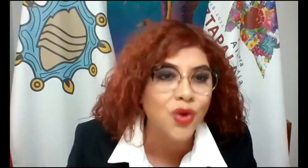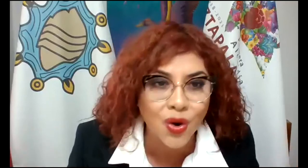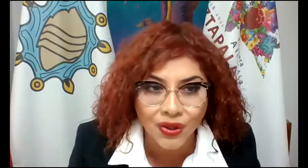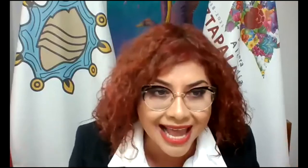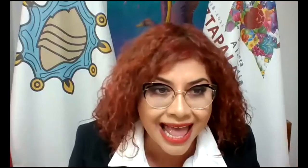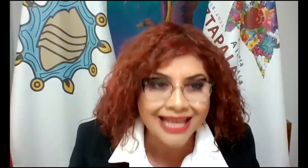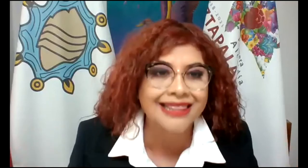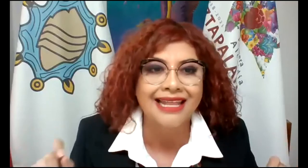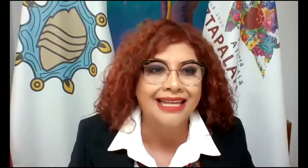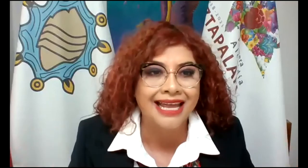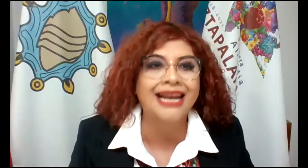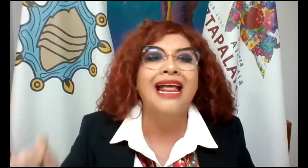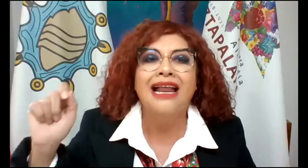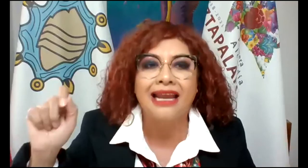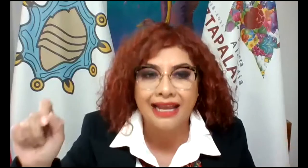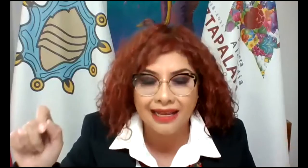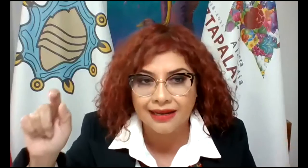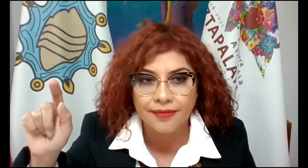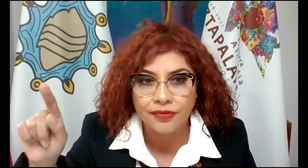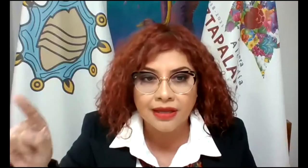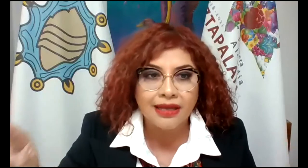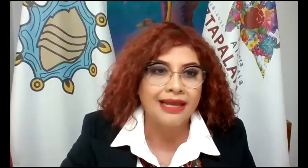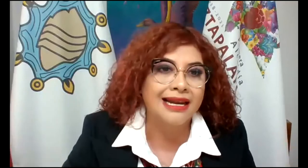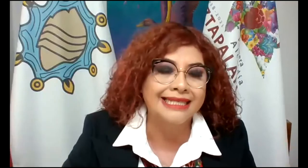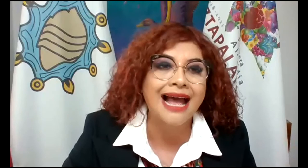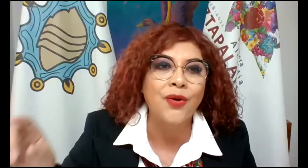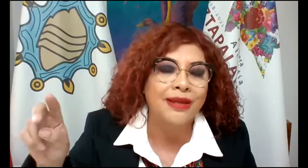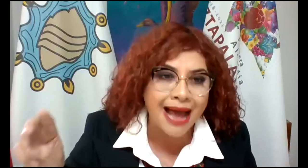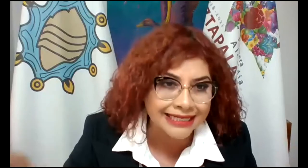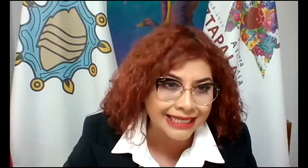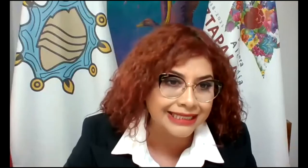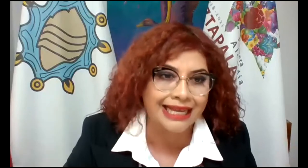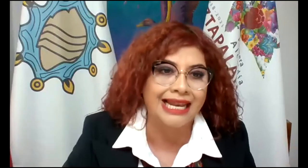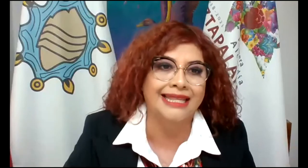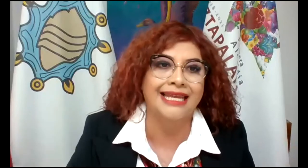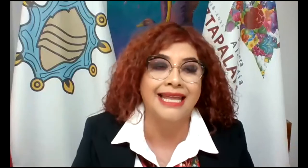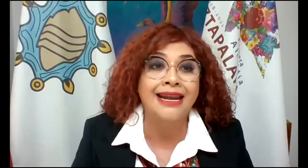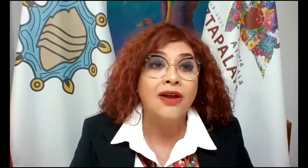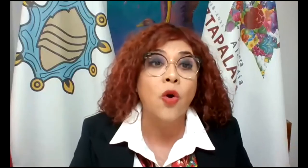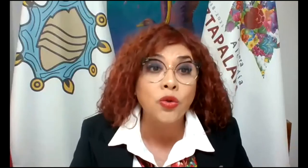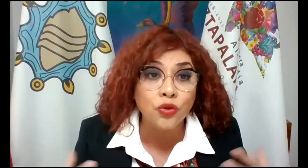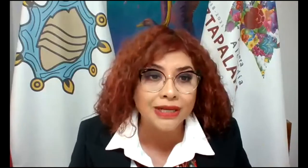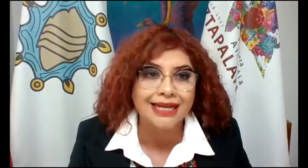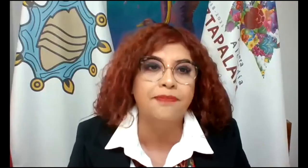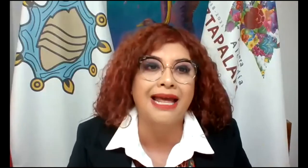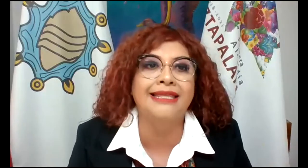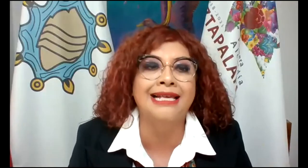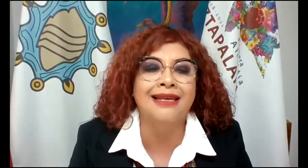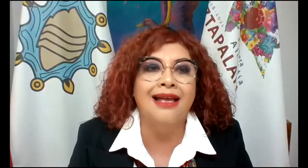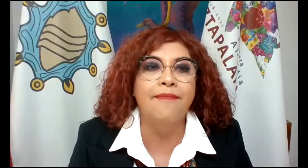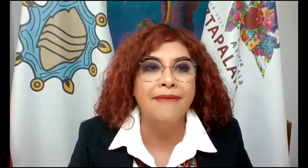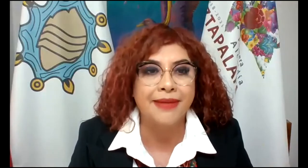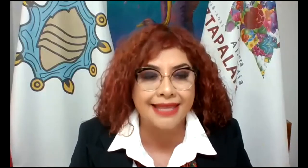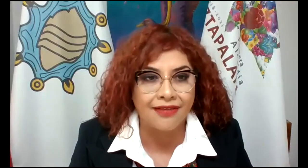un solo día de atender el rezago de baches, el atender con nuestras